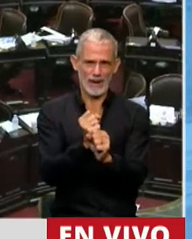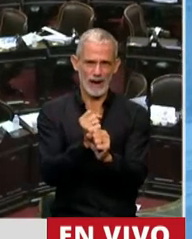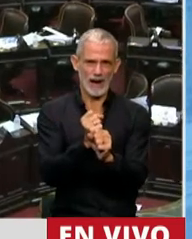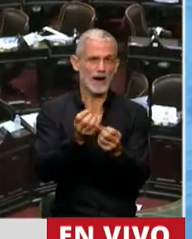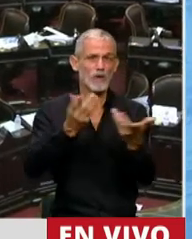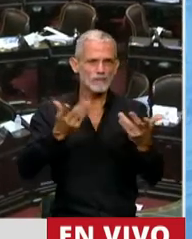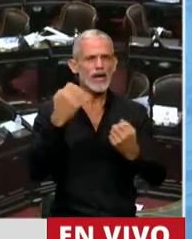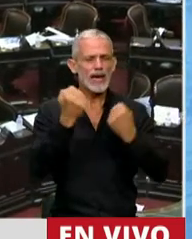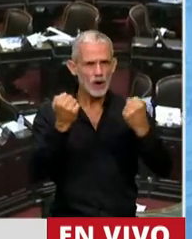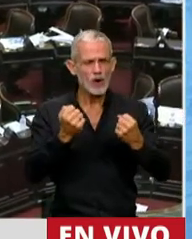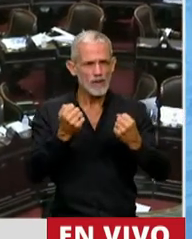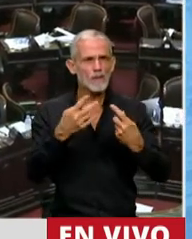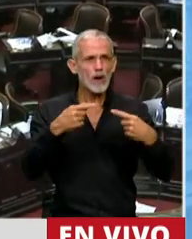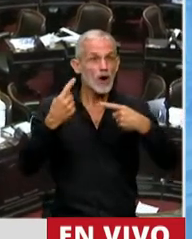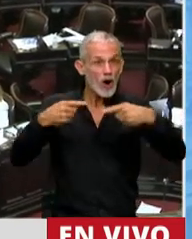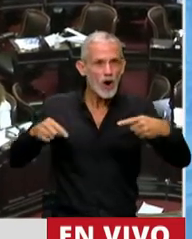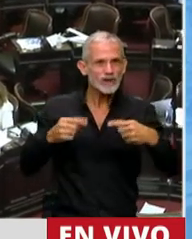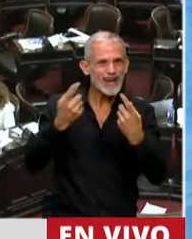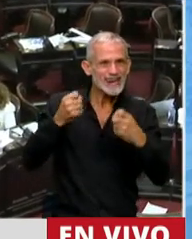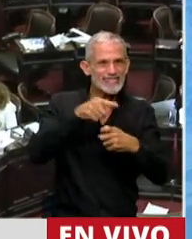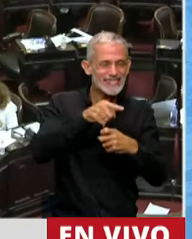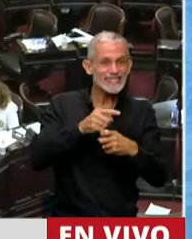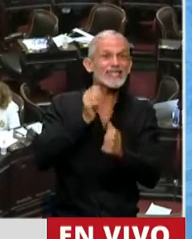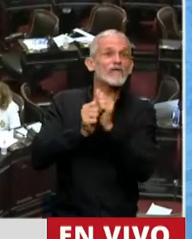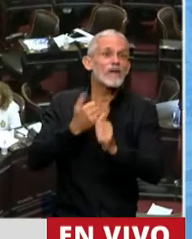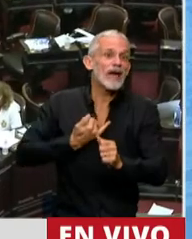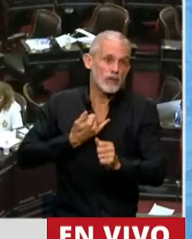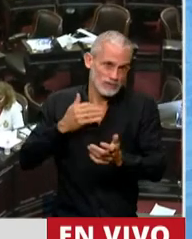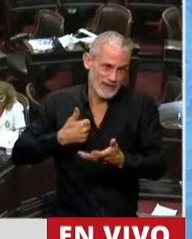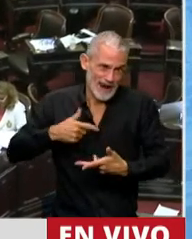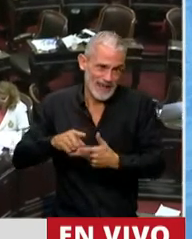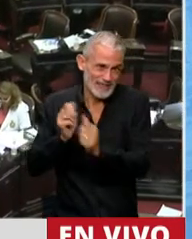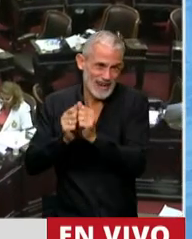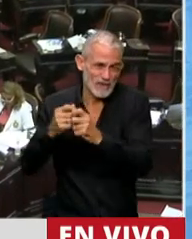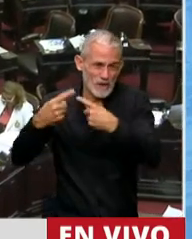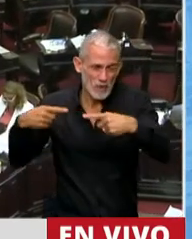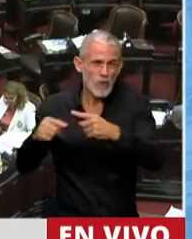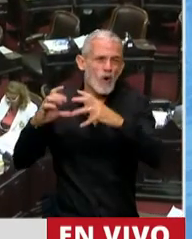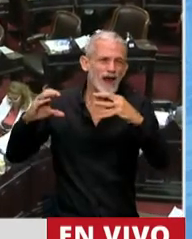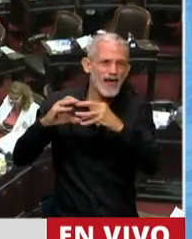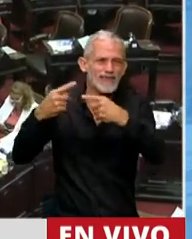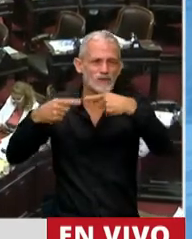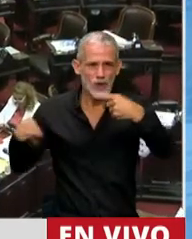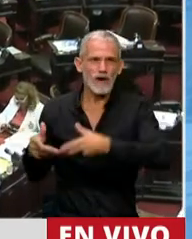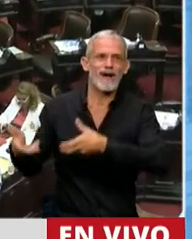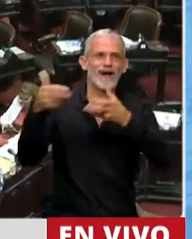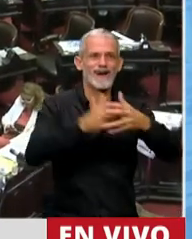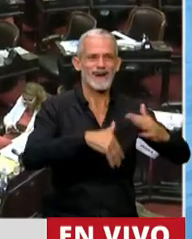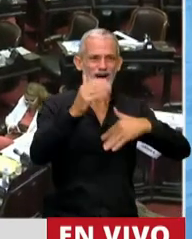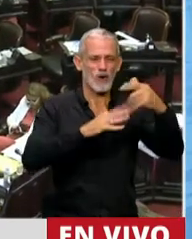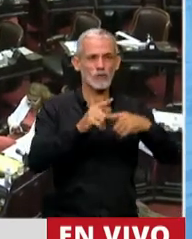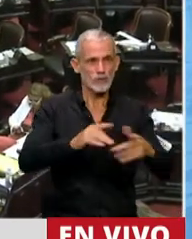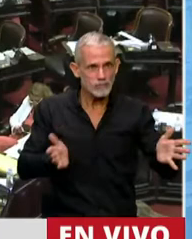que muchos de los insumos que utiliza son de industria nacional. En ese sentido, compartimos la intención del gobierno